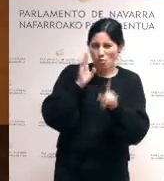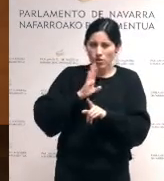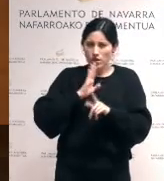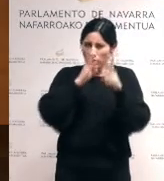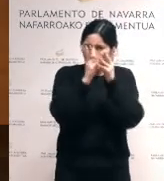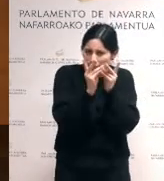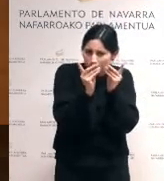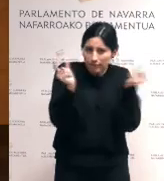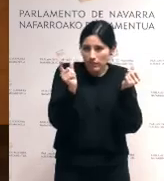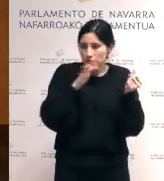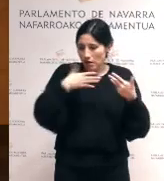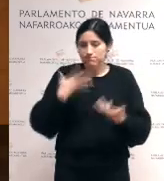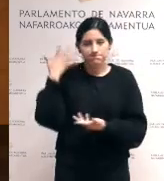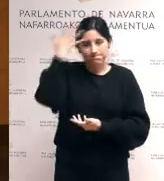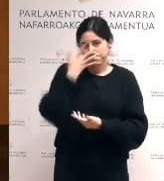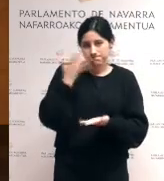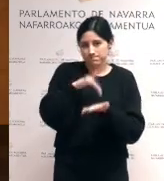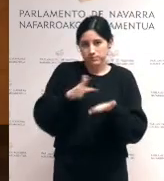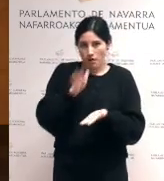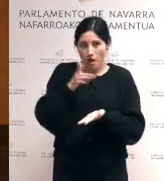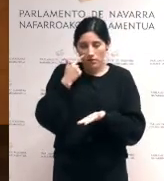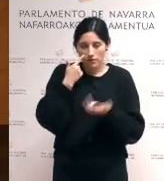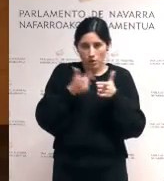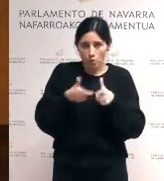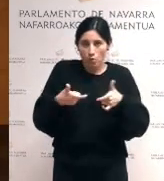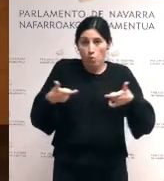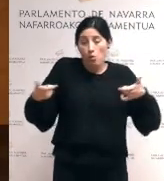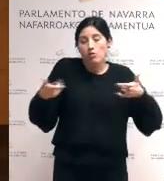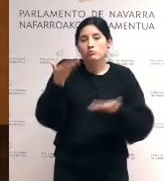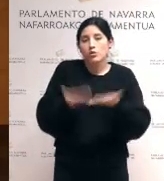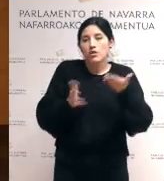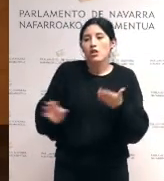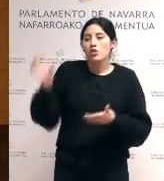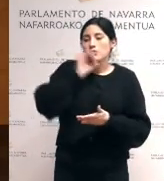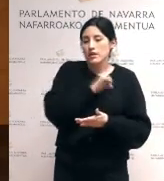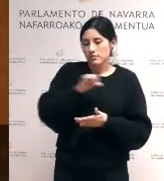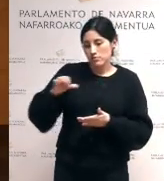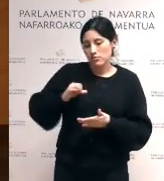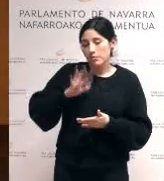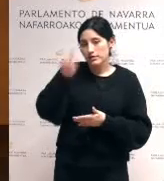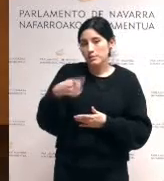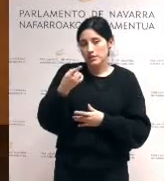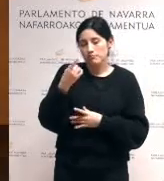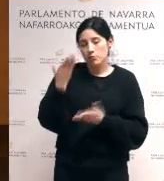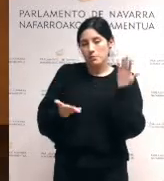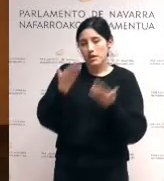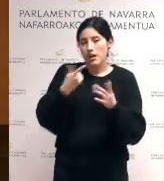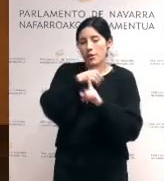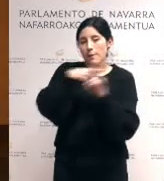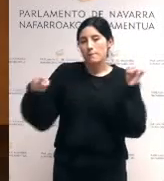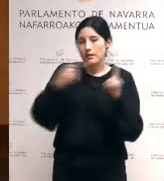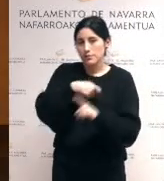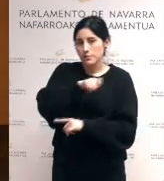cabe ninguna duda que se está produciendo en Navarra con mayor intensidad que en las comunidades de nuestro entorno y que en la media española. Un plan